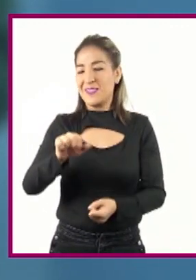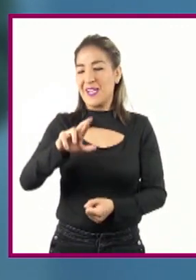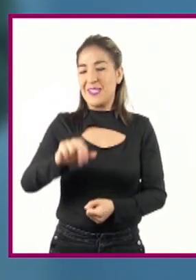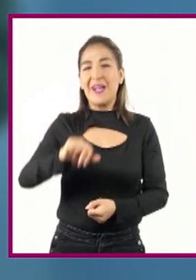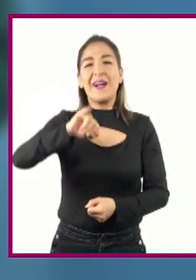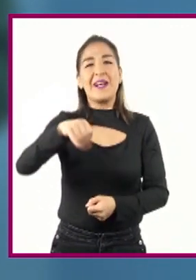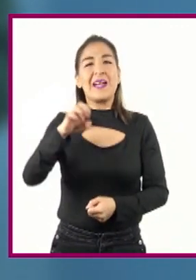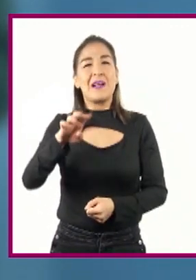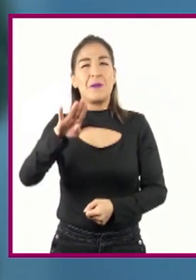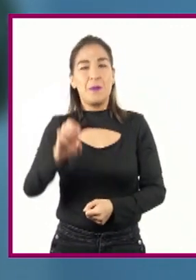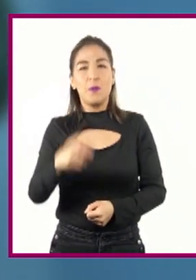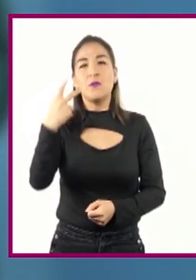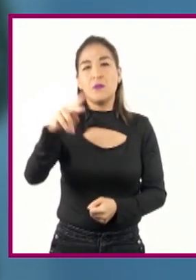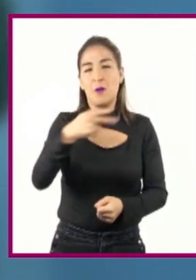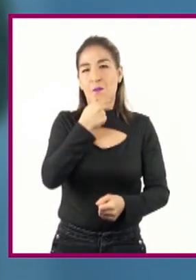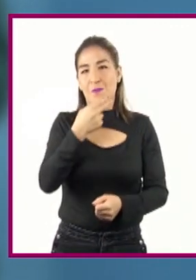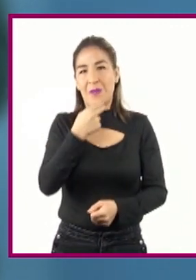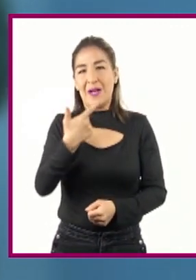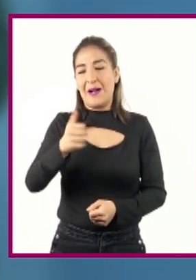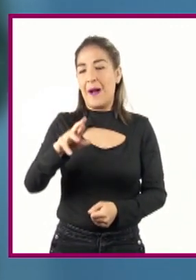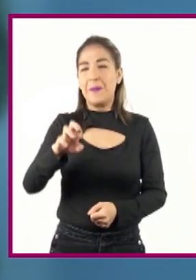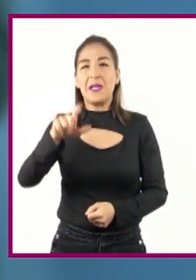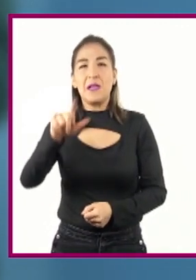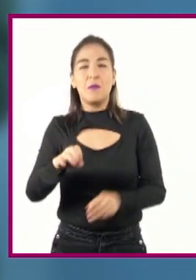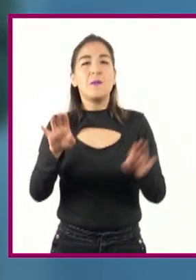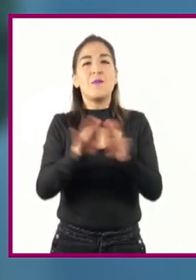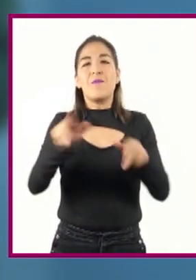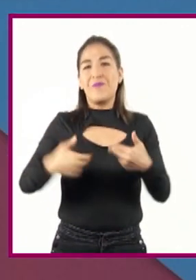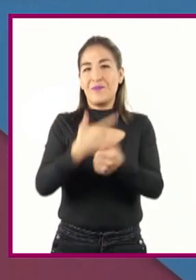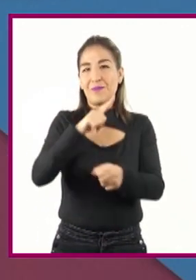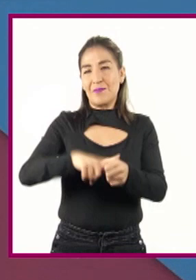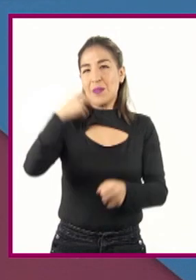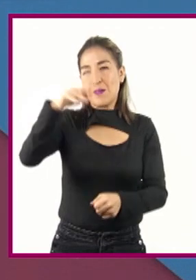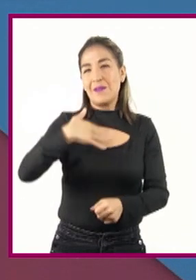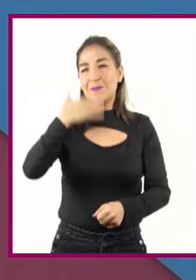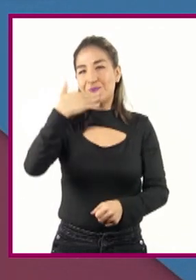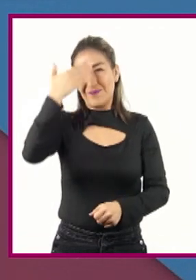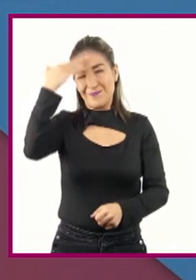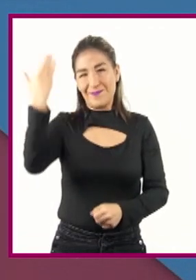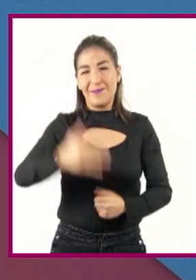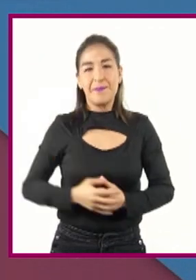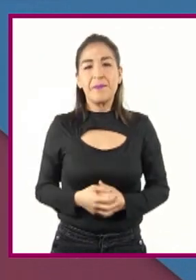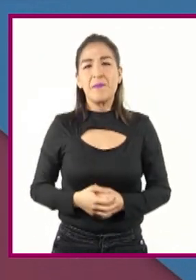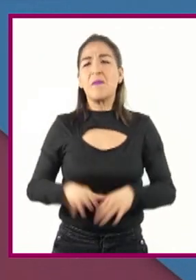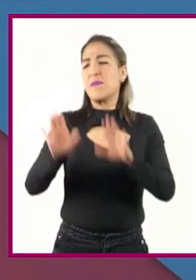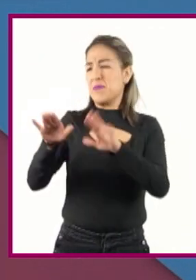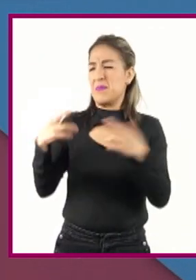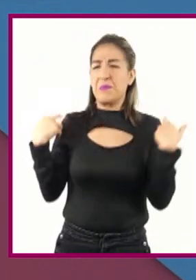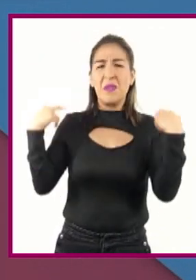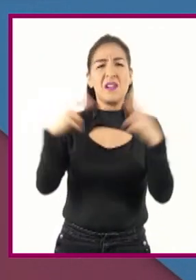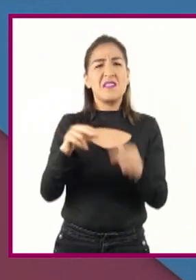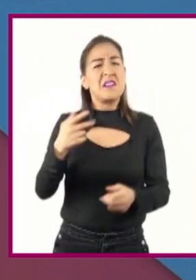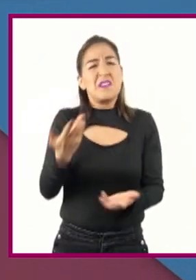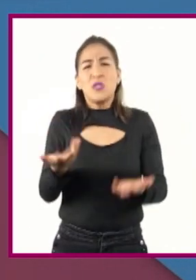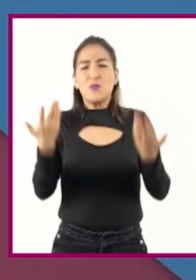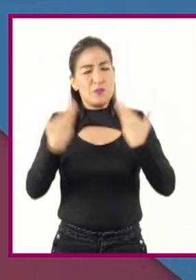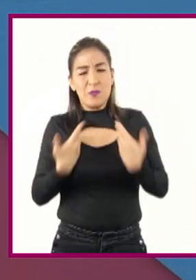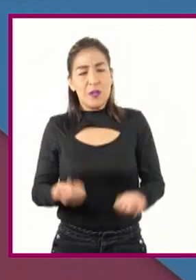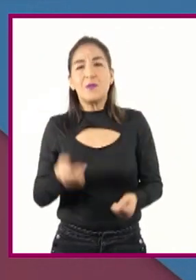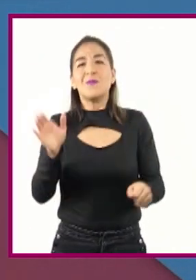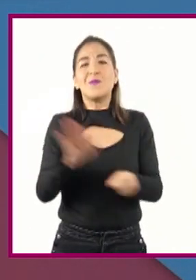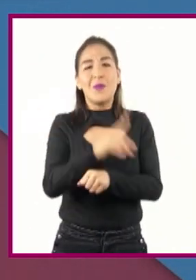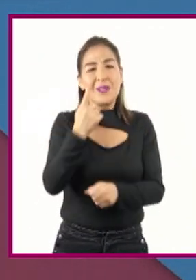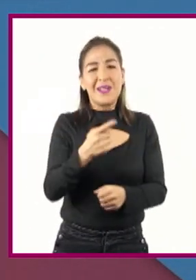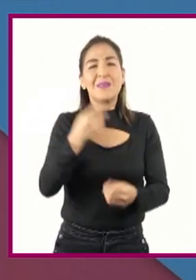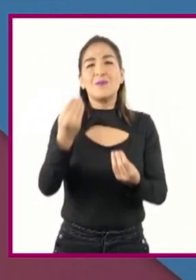por Gavrilo Princip, un nacionalista serbio. Maestra, lo que no entiendo es por qué